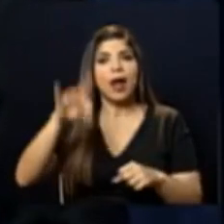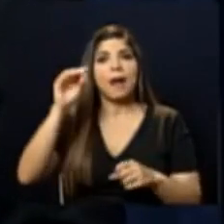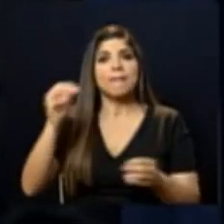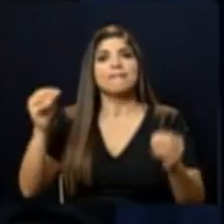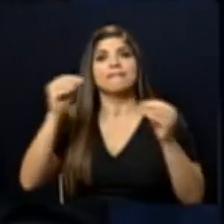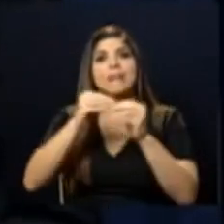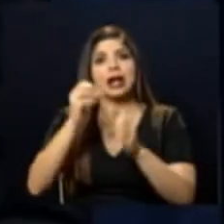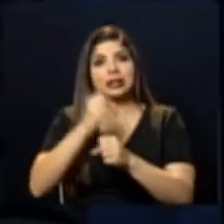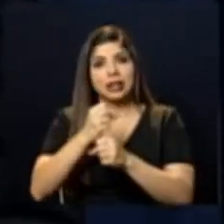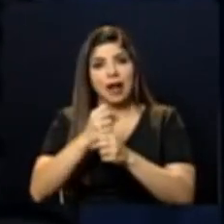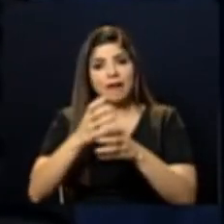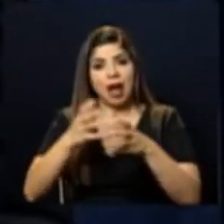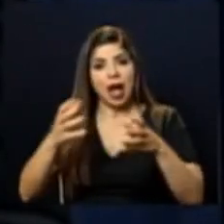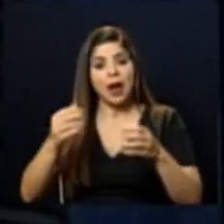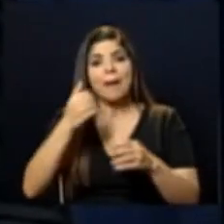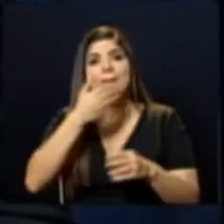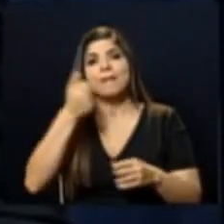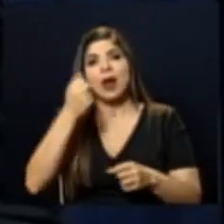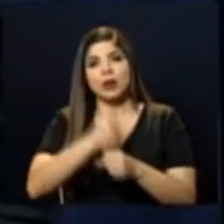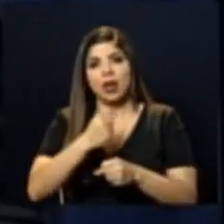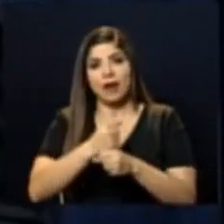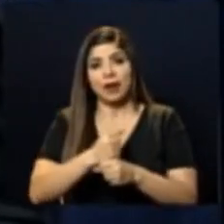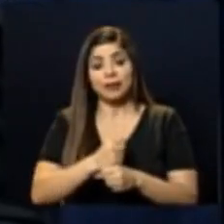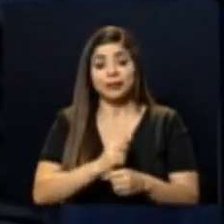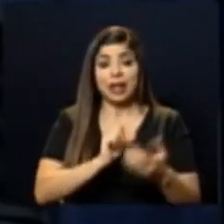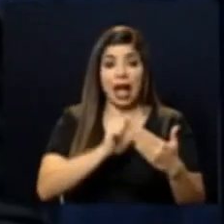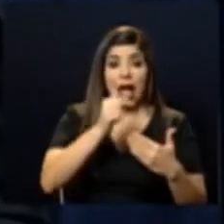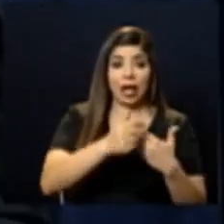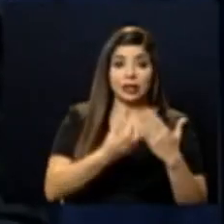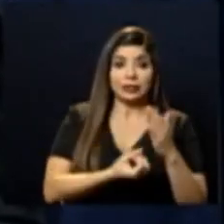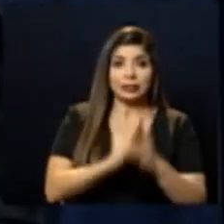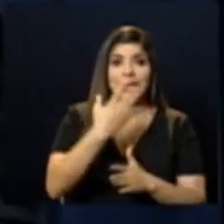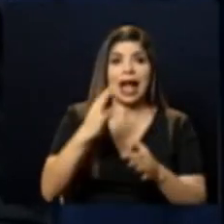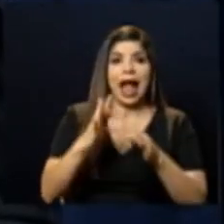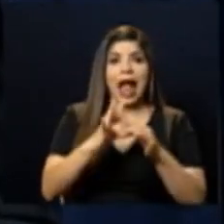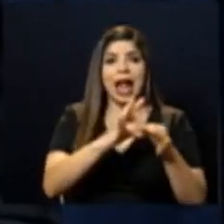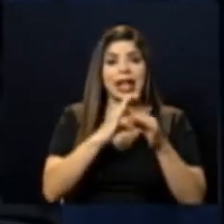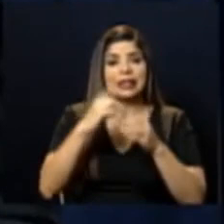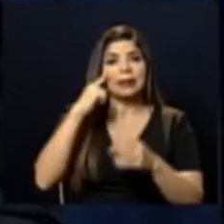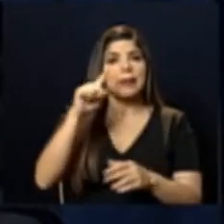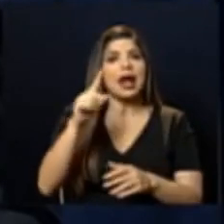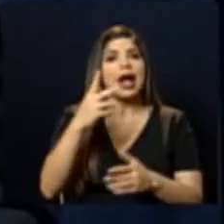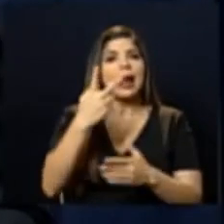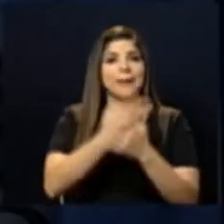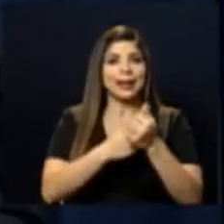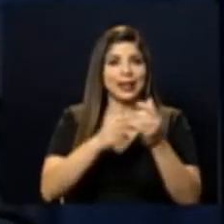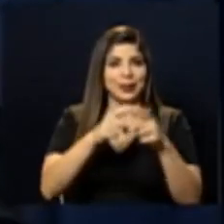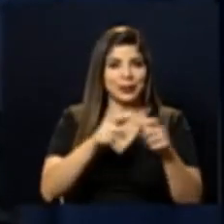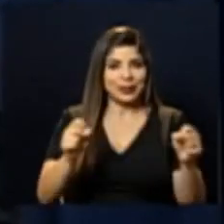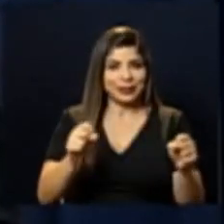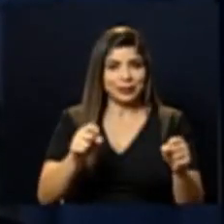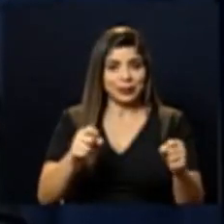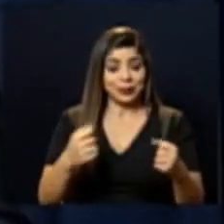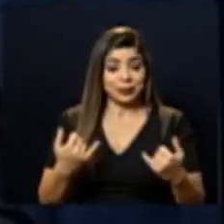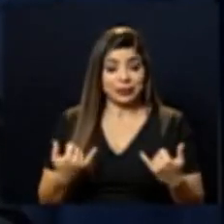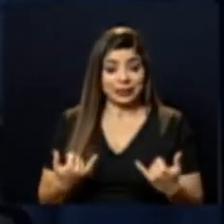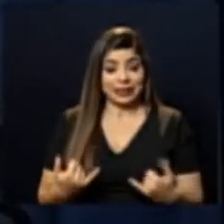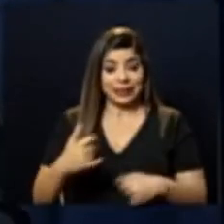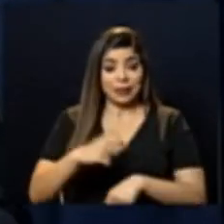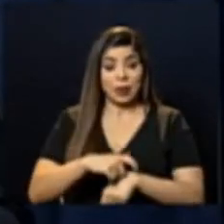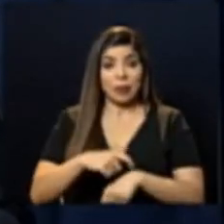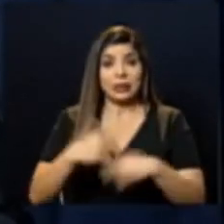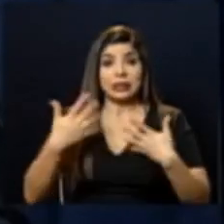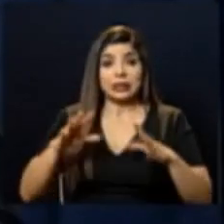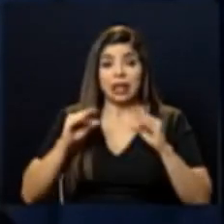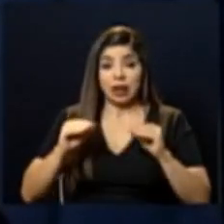empleos. En agosto se creó la Alianza para el Bilingüismo. En este momento